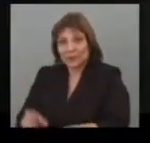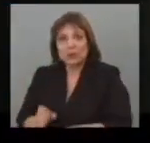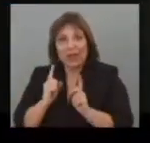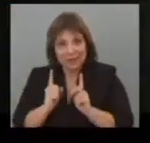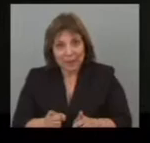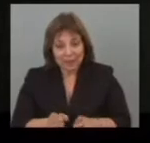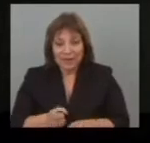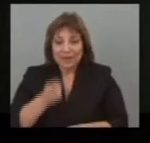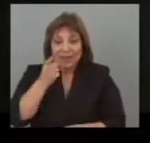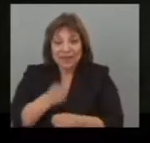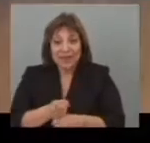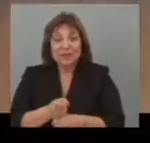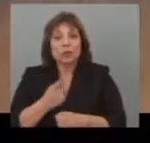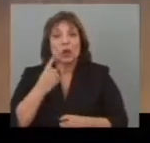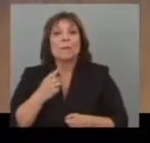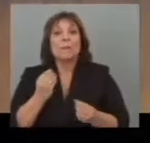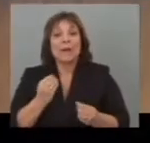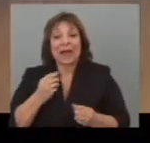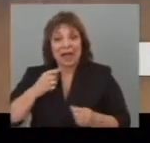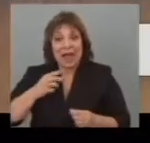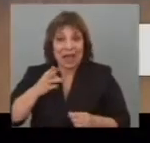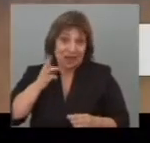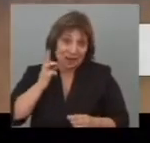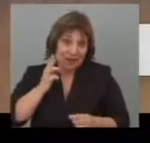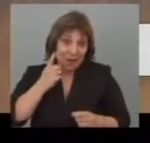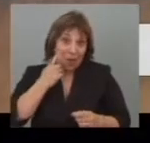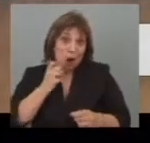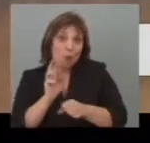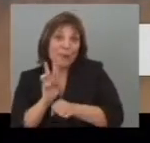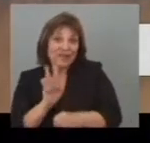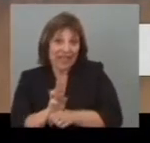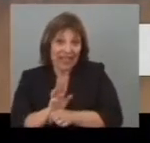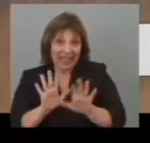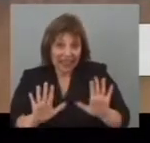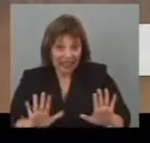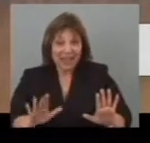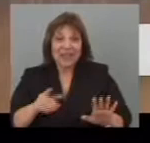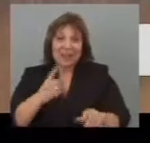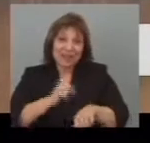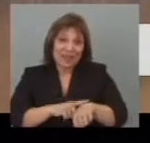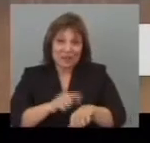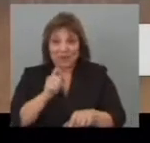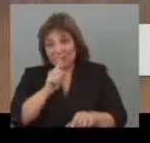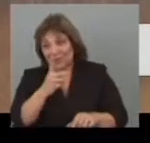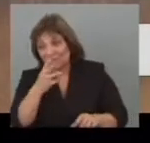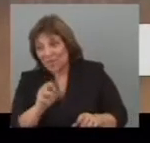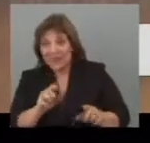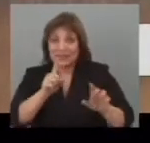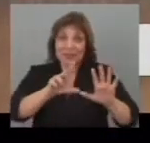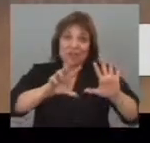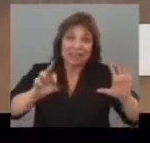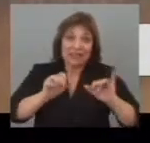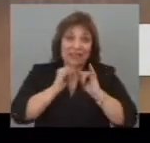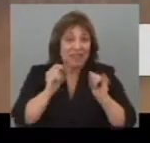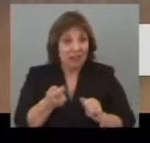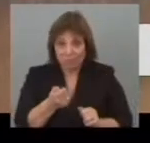las disposiciones de las cautelares son por un tiempo relativo, estamos hablando de 120, 180